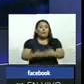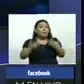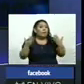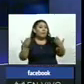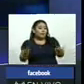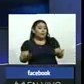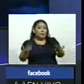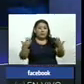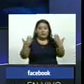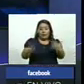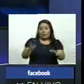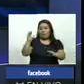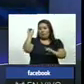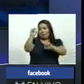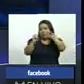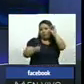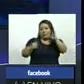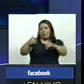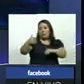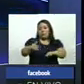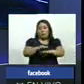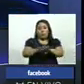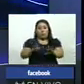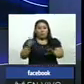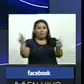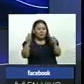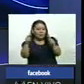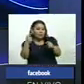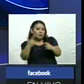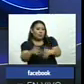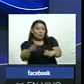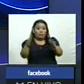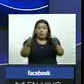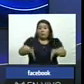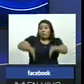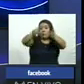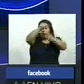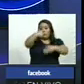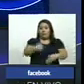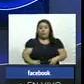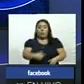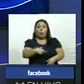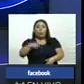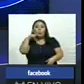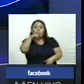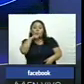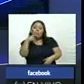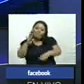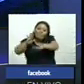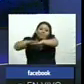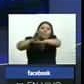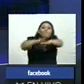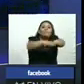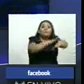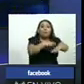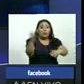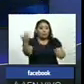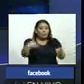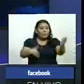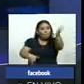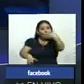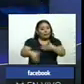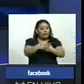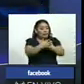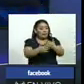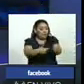Y tras las celebraciones navideñas y de fin de año, Cruz Roja Salvadoreña nuevamente hace un llamado a la ciudadanía para acercarse a